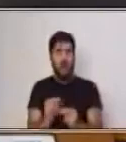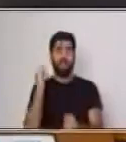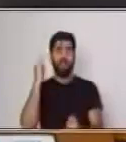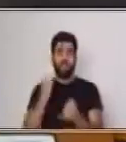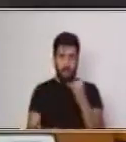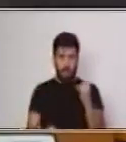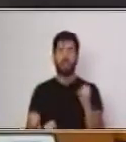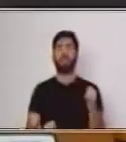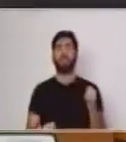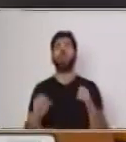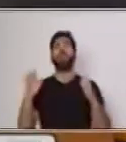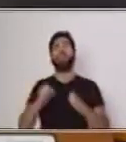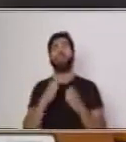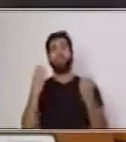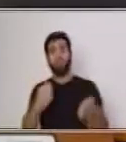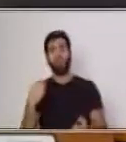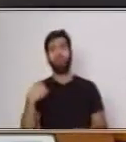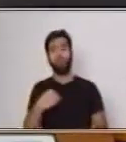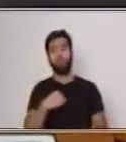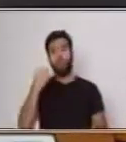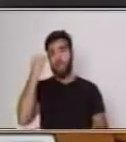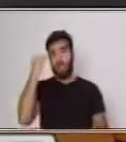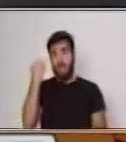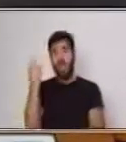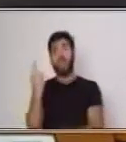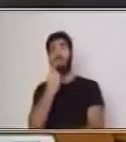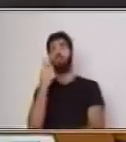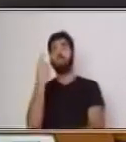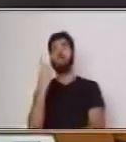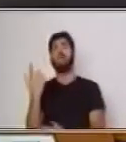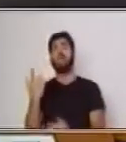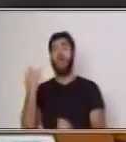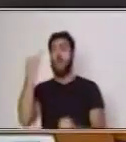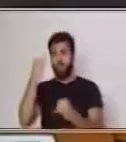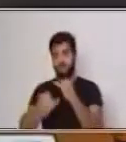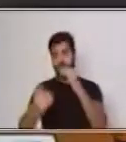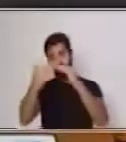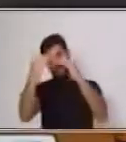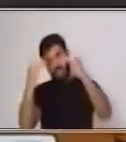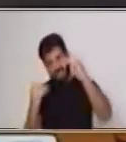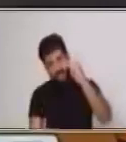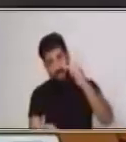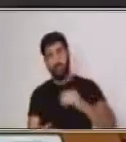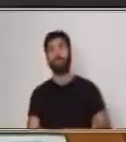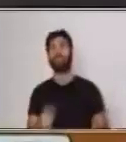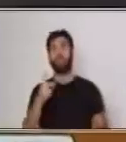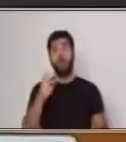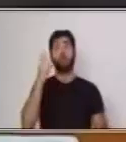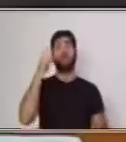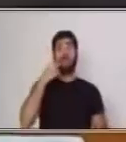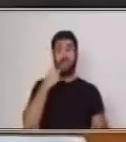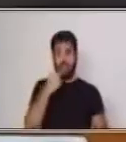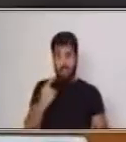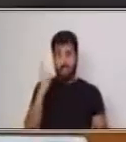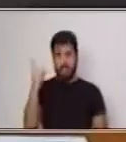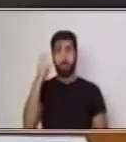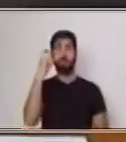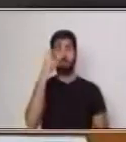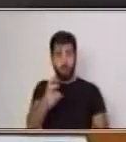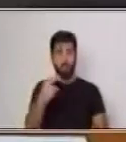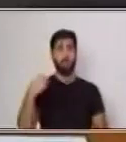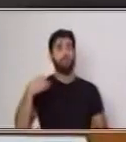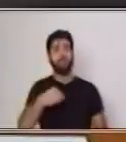final. Entonces, nuestra idea principal está al final y dice, por eso es